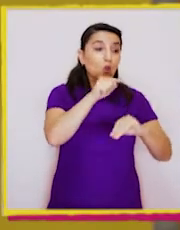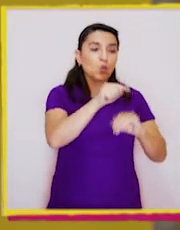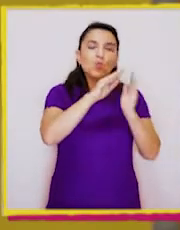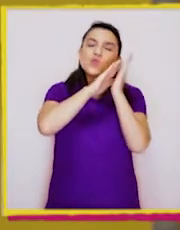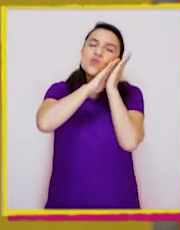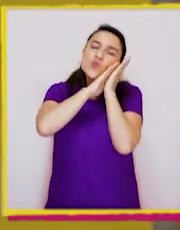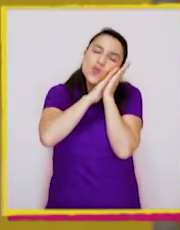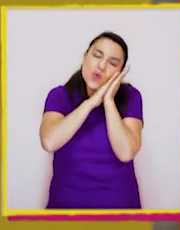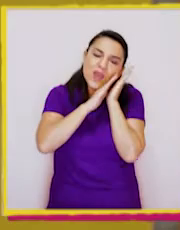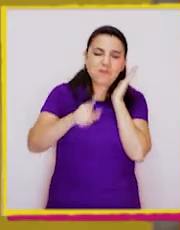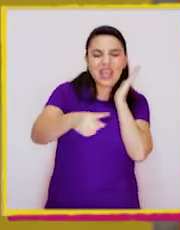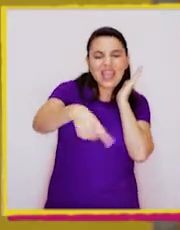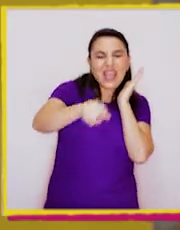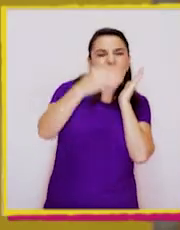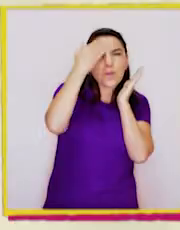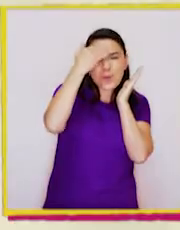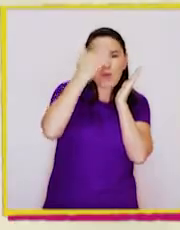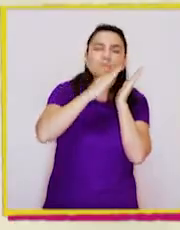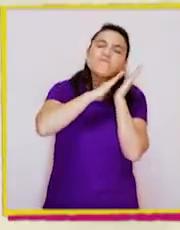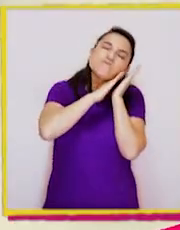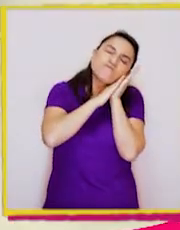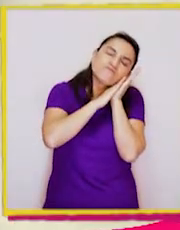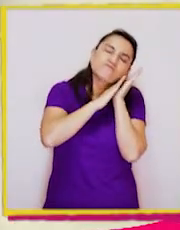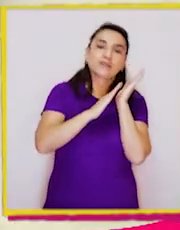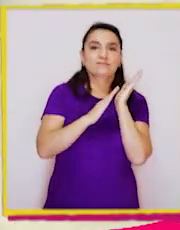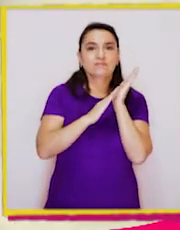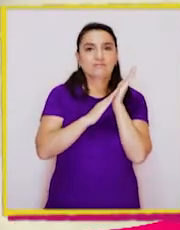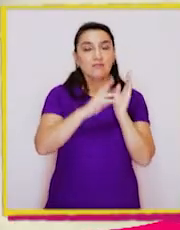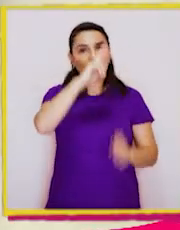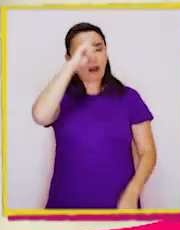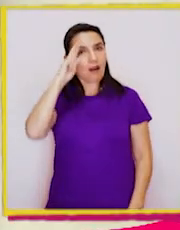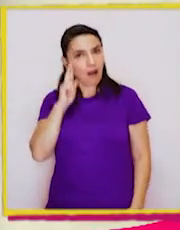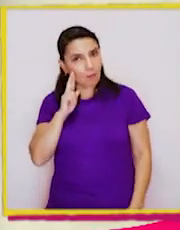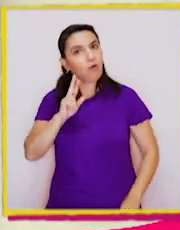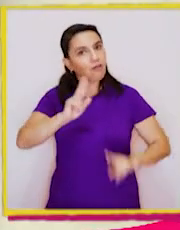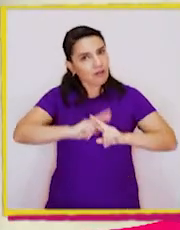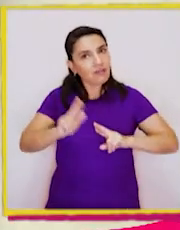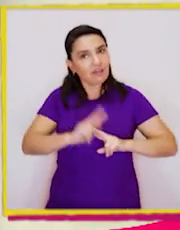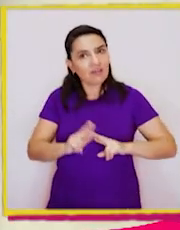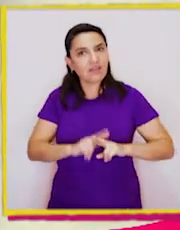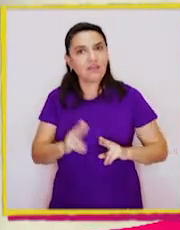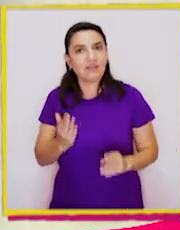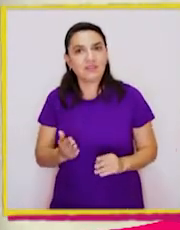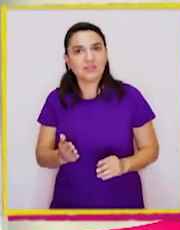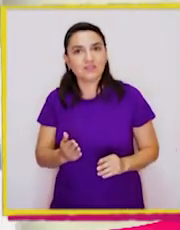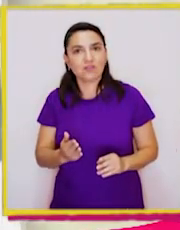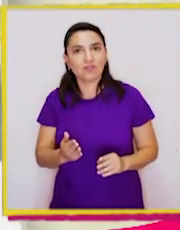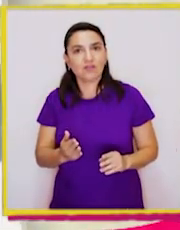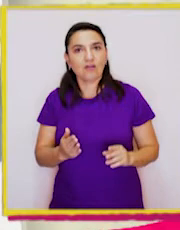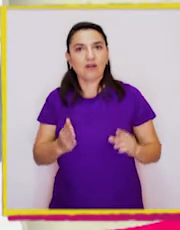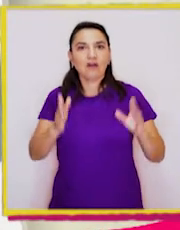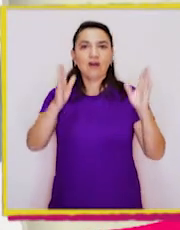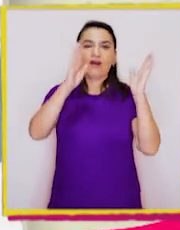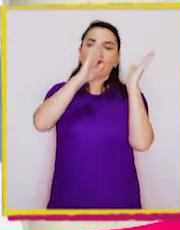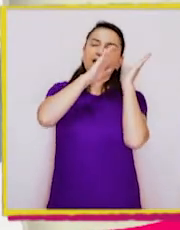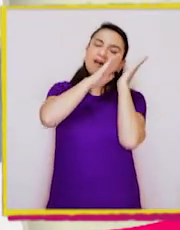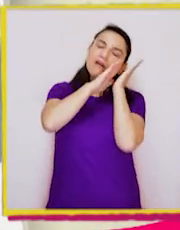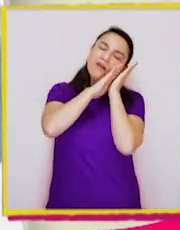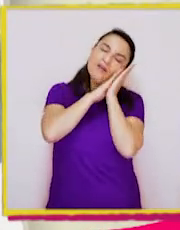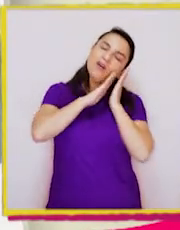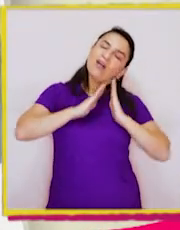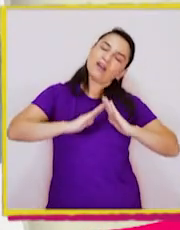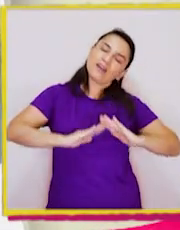tú duermes, ellos se preocuparán por ti. Ramón siguió las indicaciones de su abuela y durmió como un